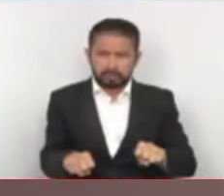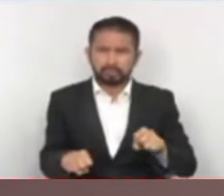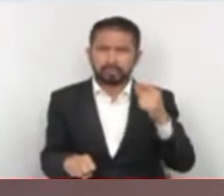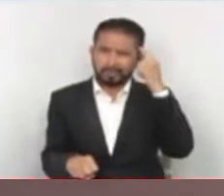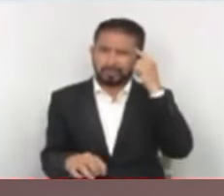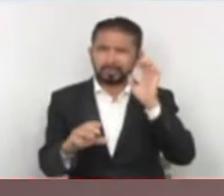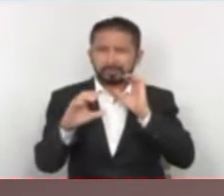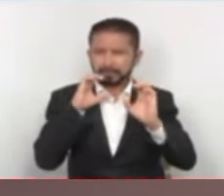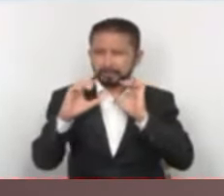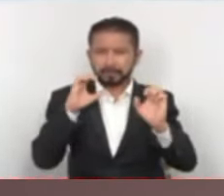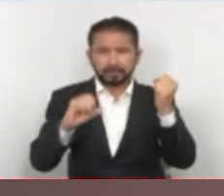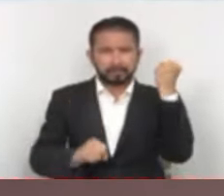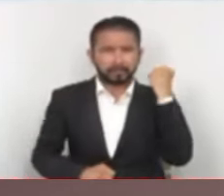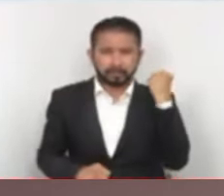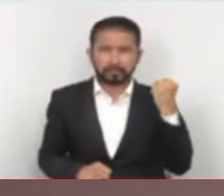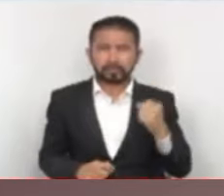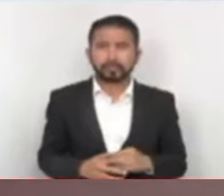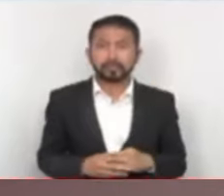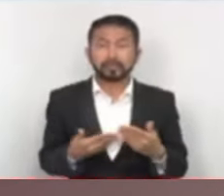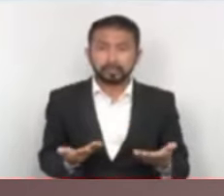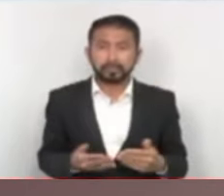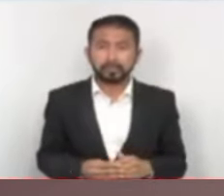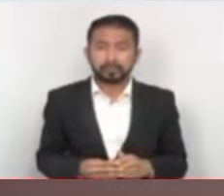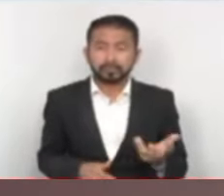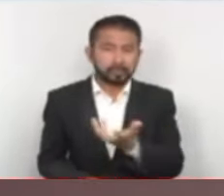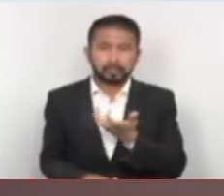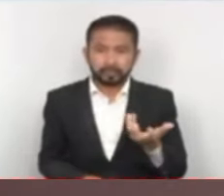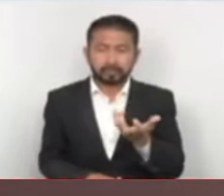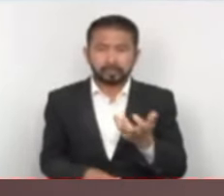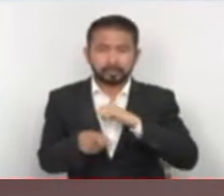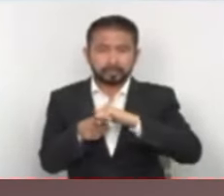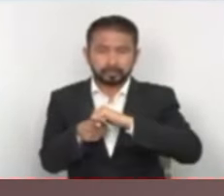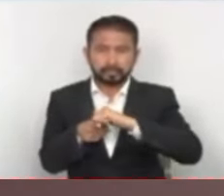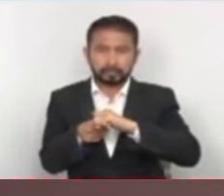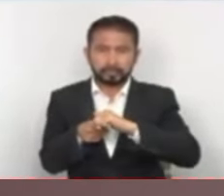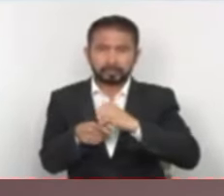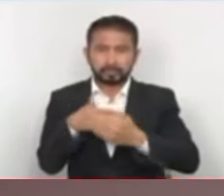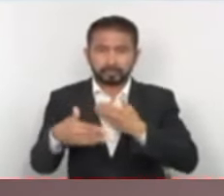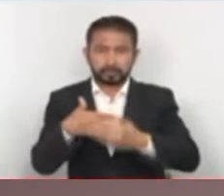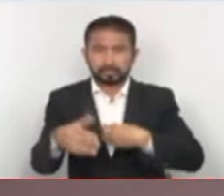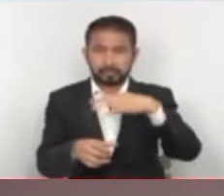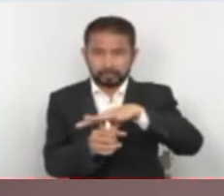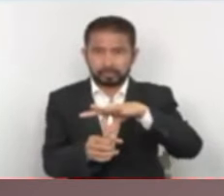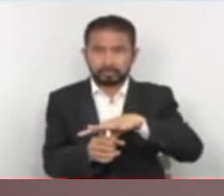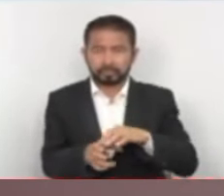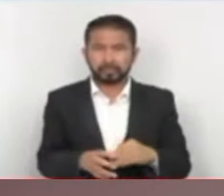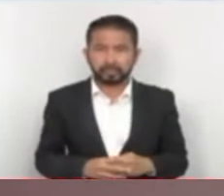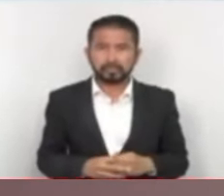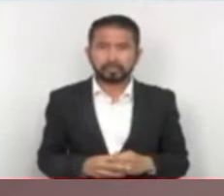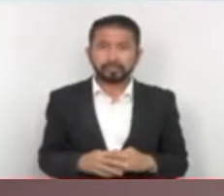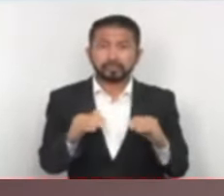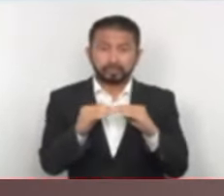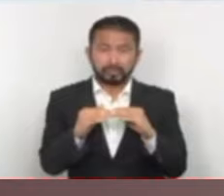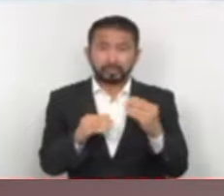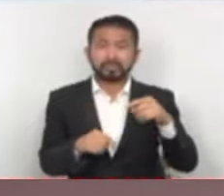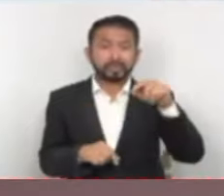comunicación juega un rol muy importante para este tipo de ejercicios, para las elecciones, en palabras más concretas, tanto